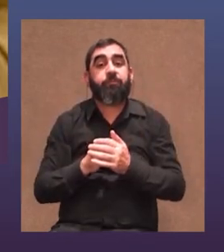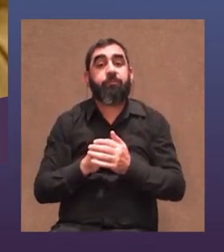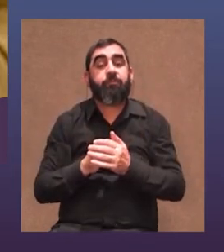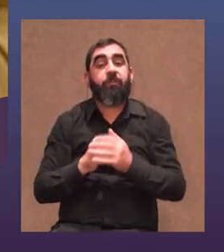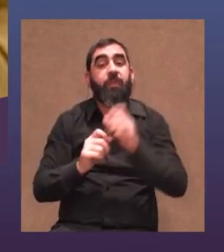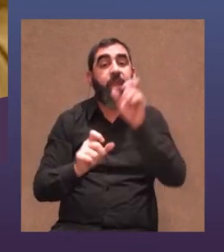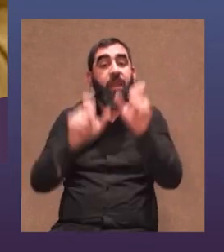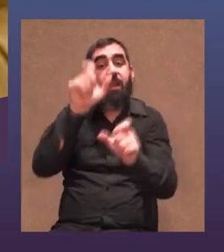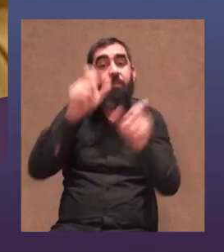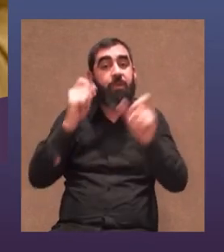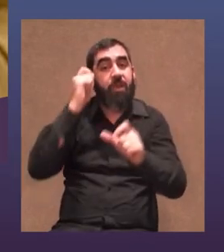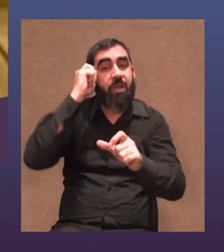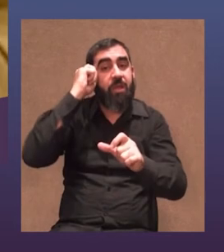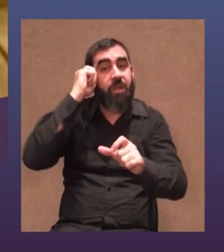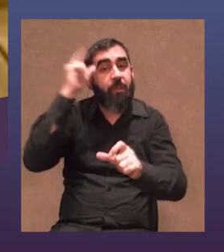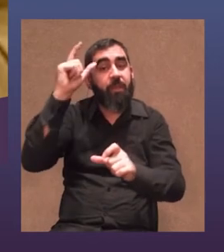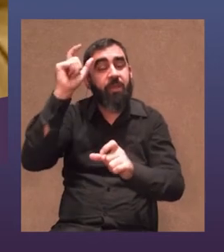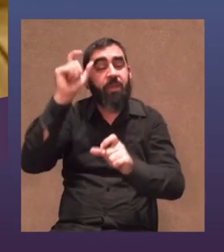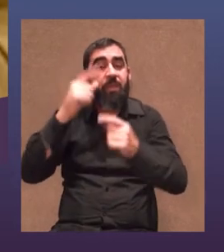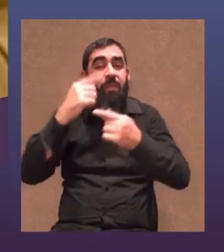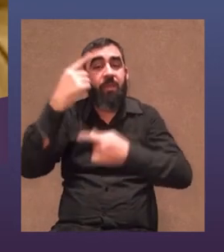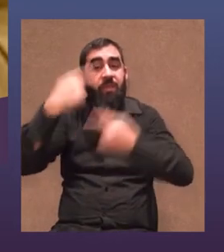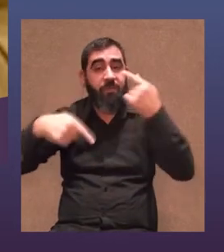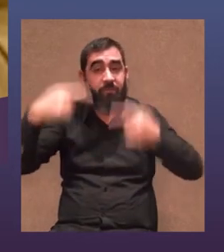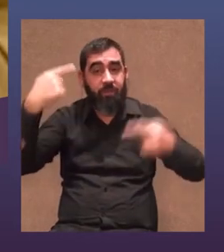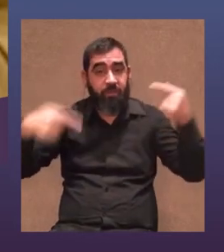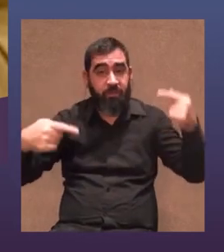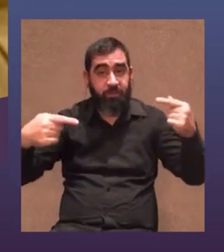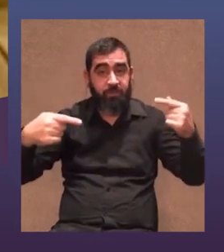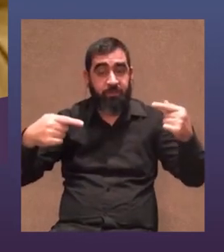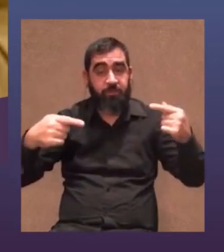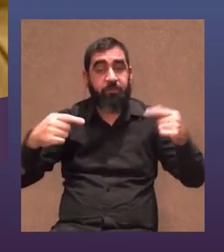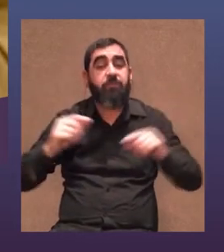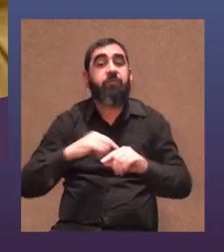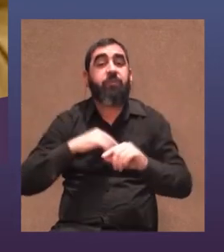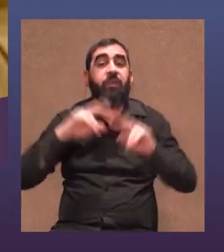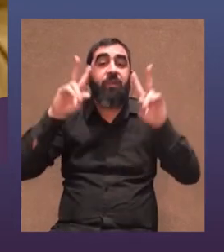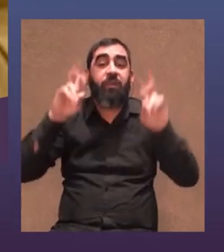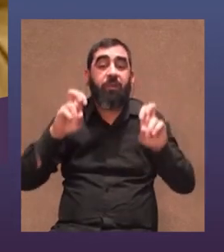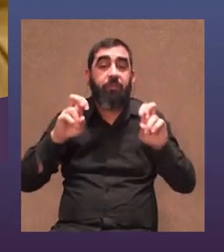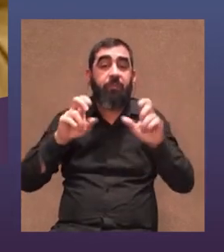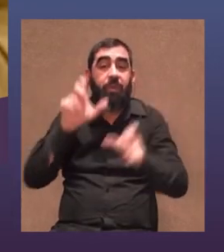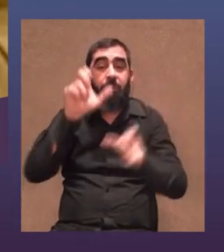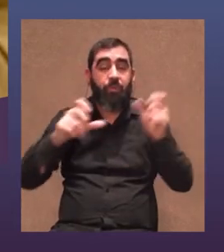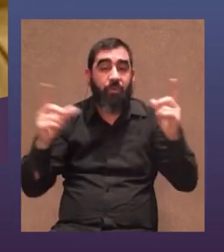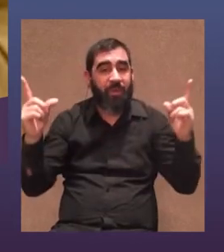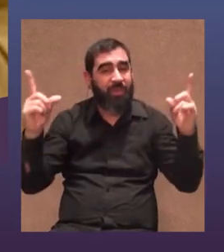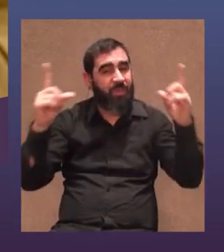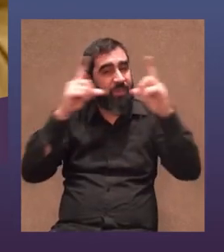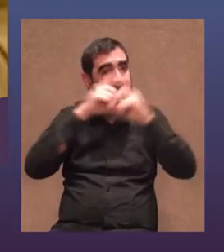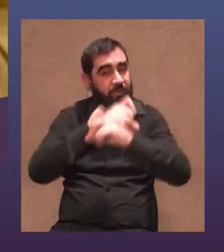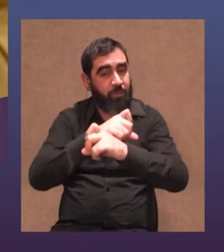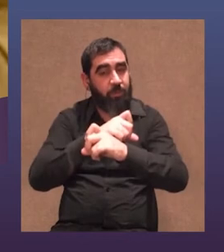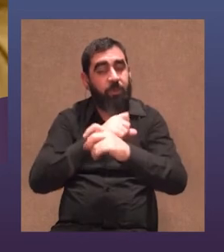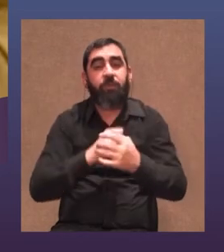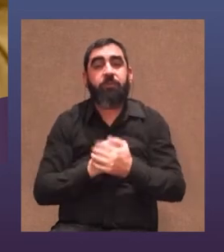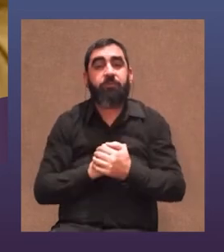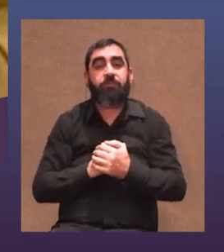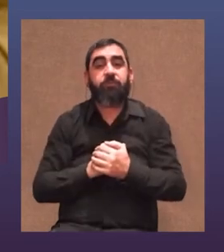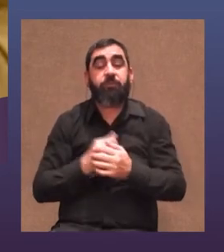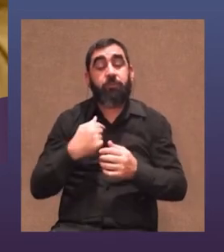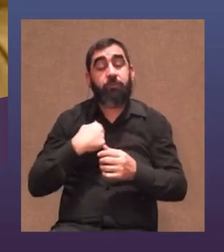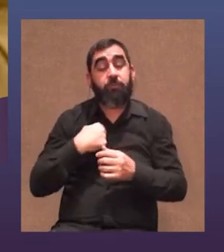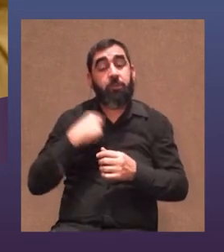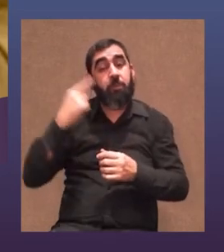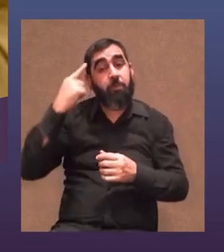gente con capacidades diferentes, que tiene que ver con gente en dificultad. Y se me ocurrió